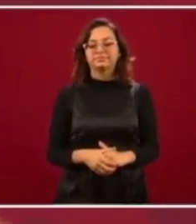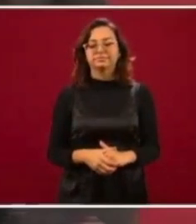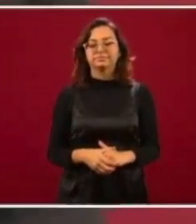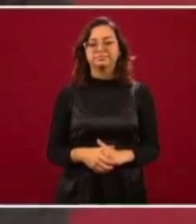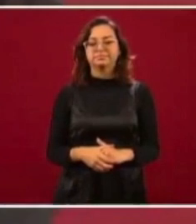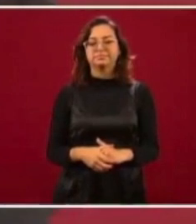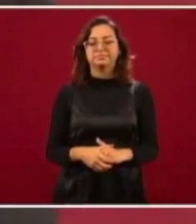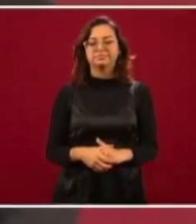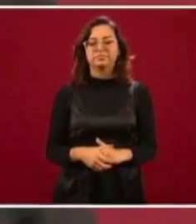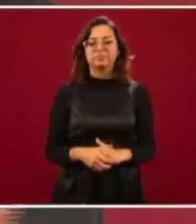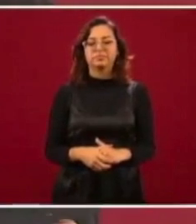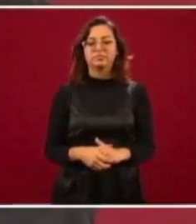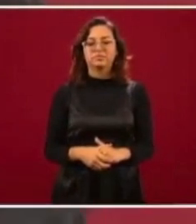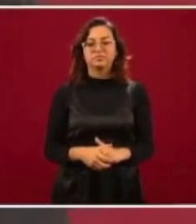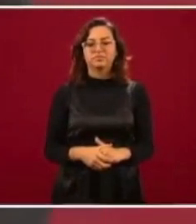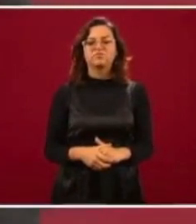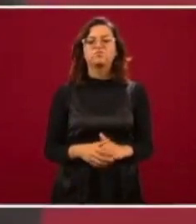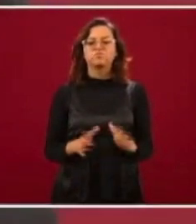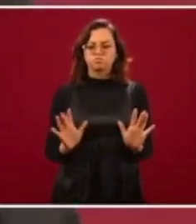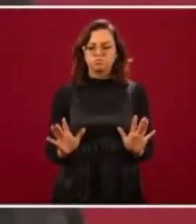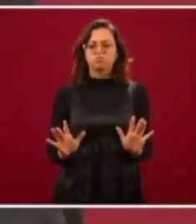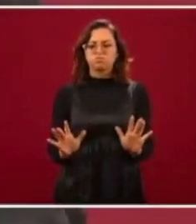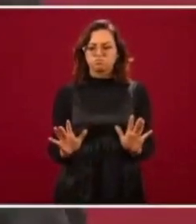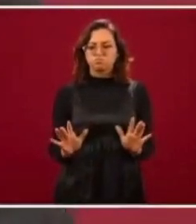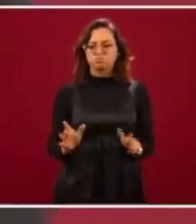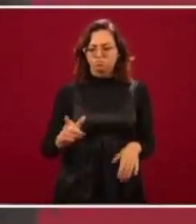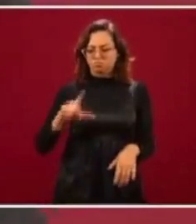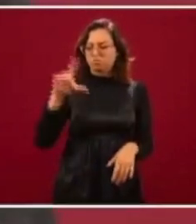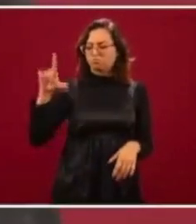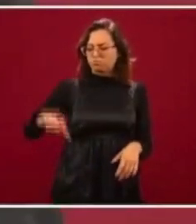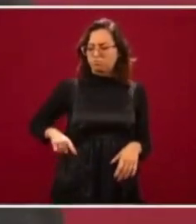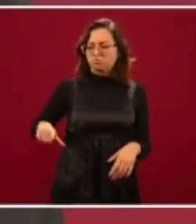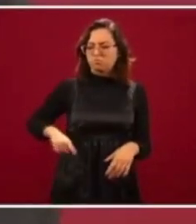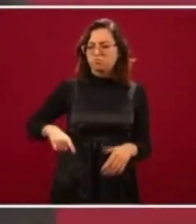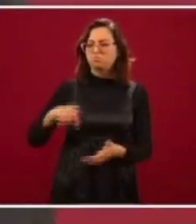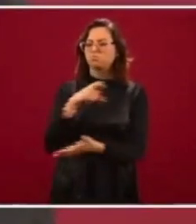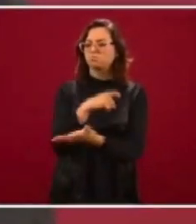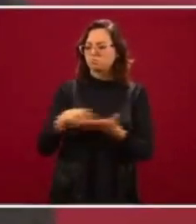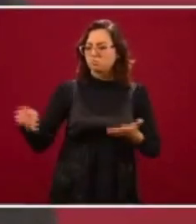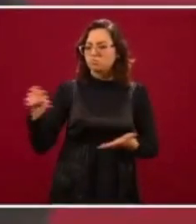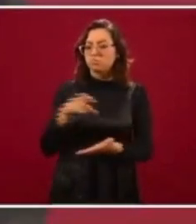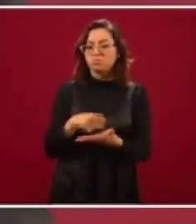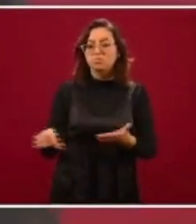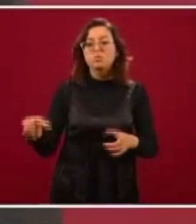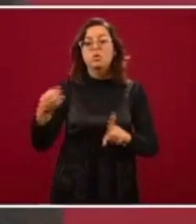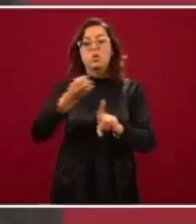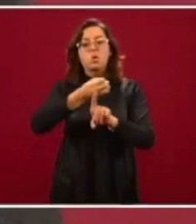se están haciendo compras, pues, pero ordenadas, a buen precio.